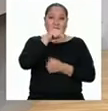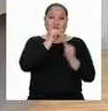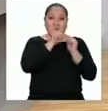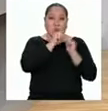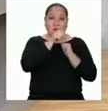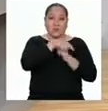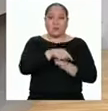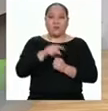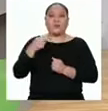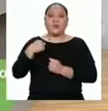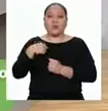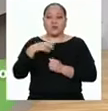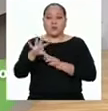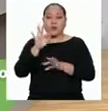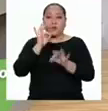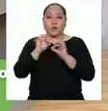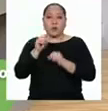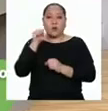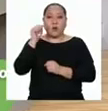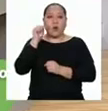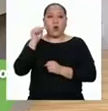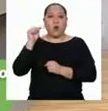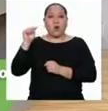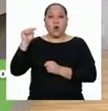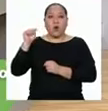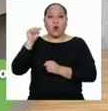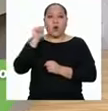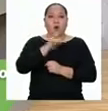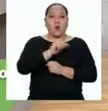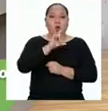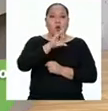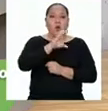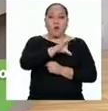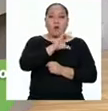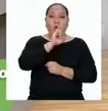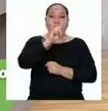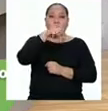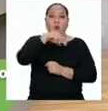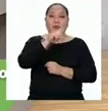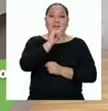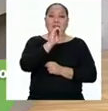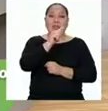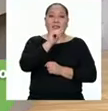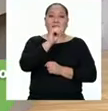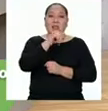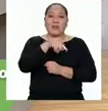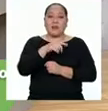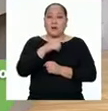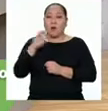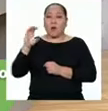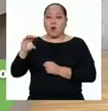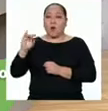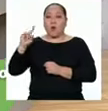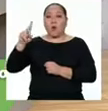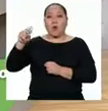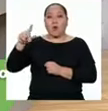encuesta eran cualitativas, nominales, ya que expresan atributos, cualidades